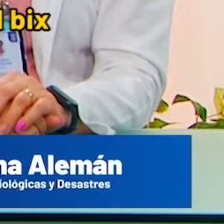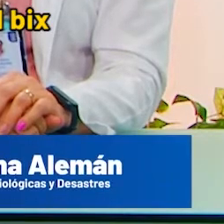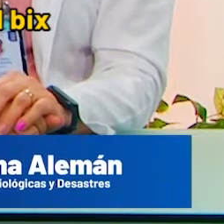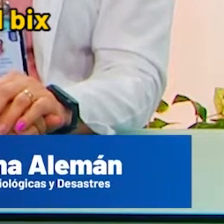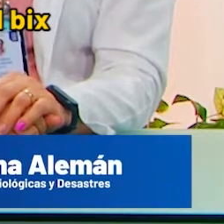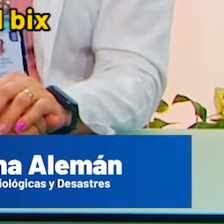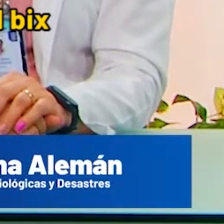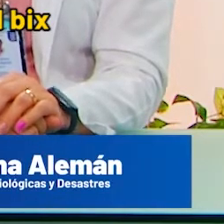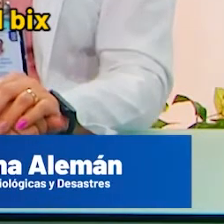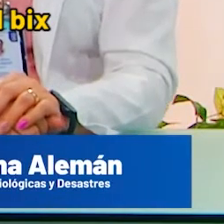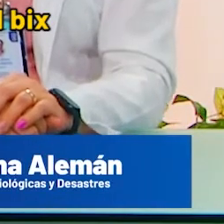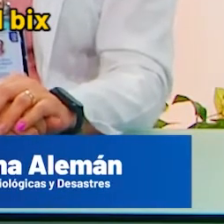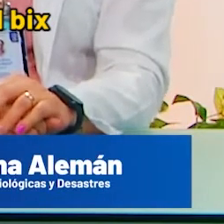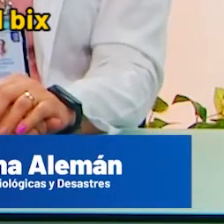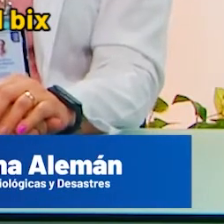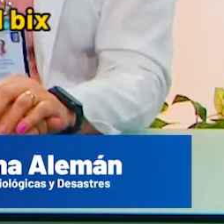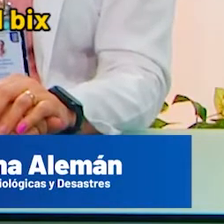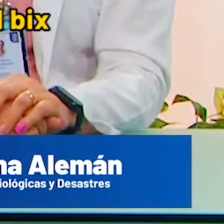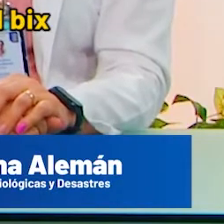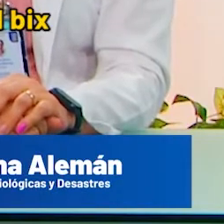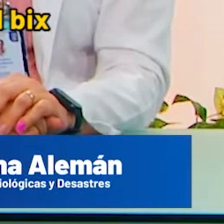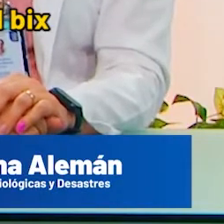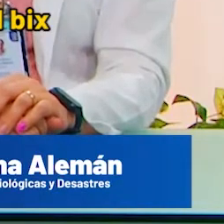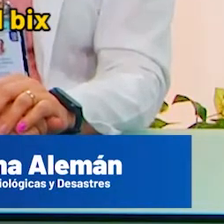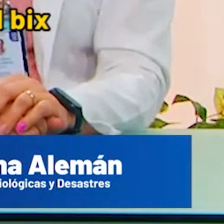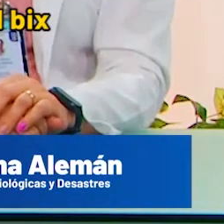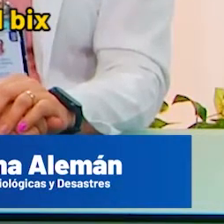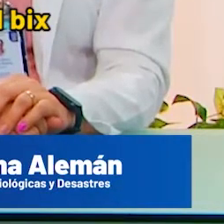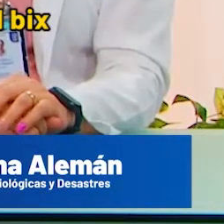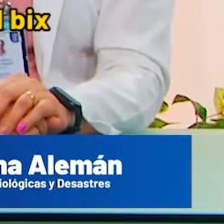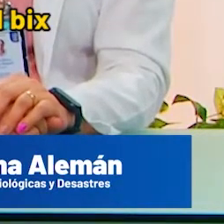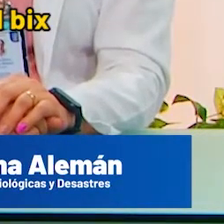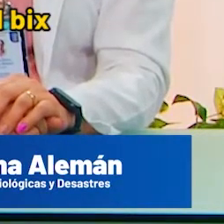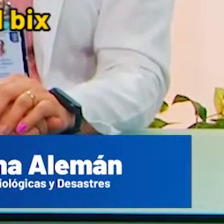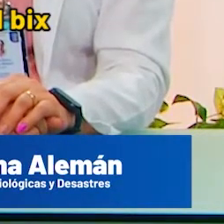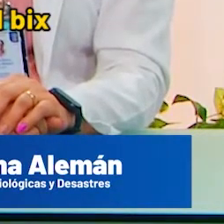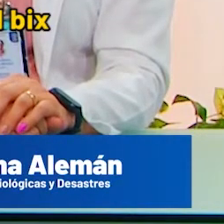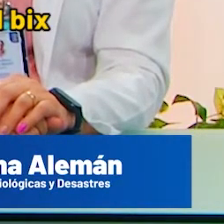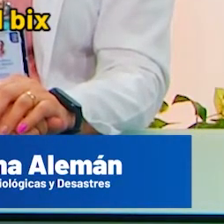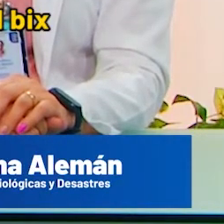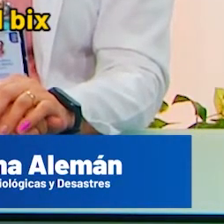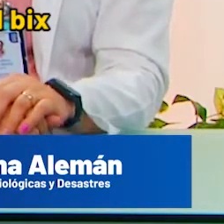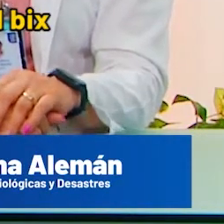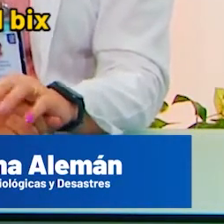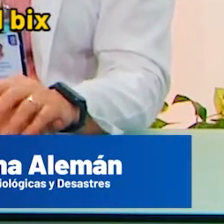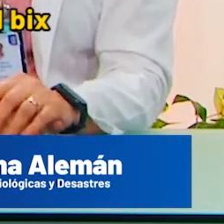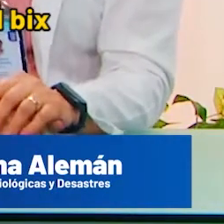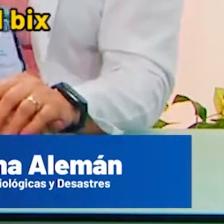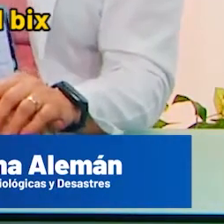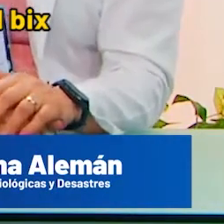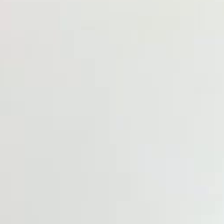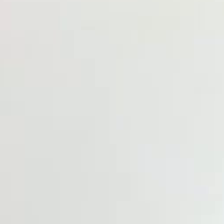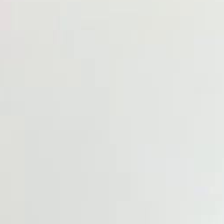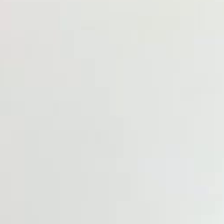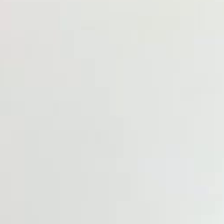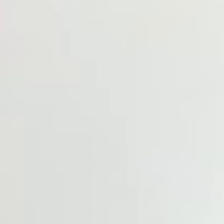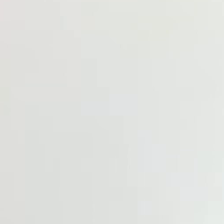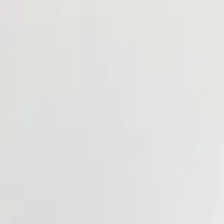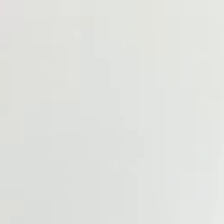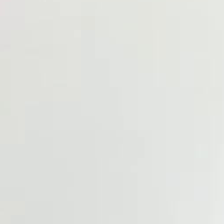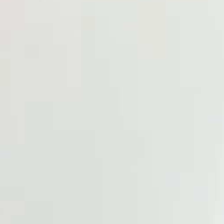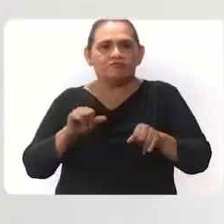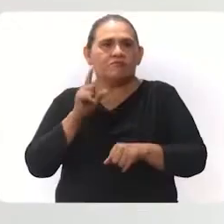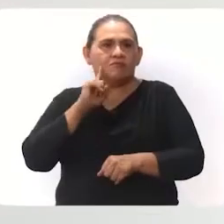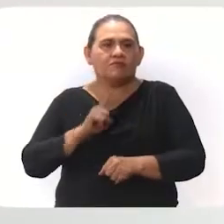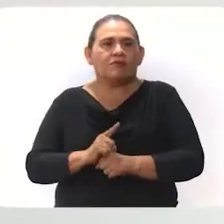Buenas tardes. A continuación presentaremos el parte médico relacionado al COVID-19 en el estado de Yucatán. Adelante, Química. Gracias,